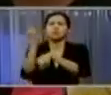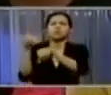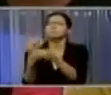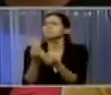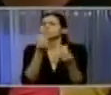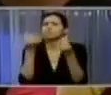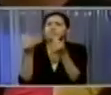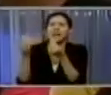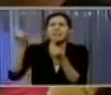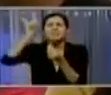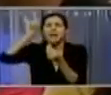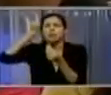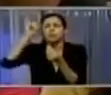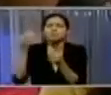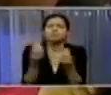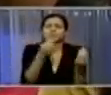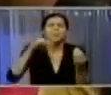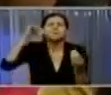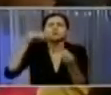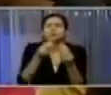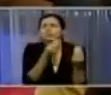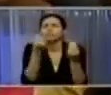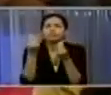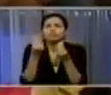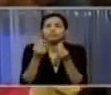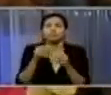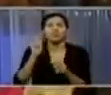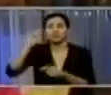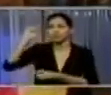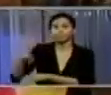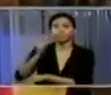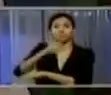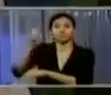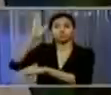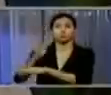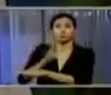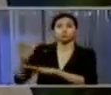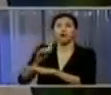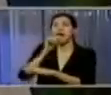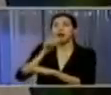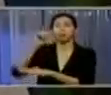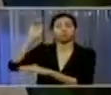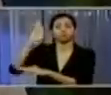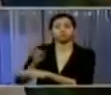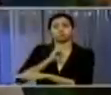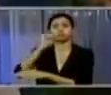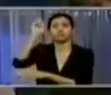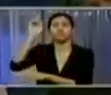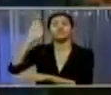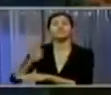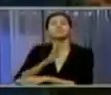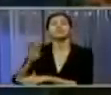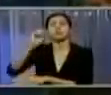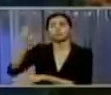Que echarle agua bendita y rezarle 20 Padre Nuestro.